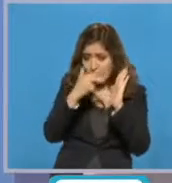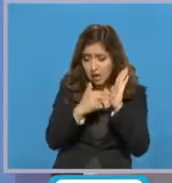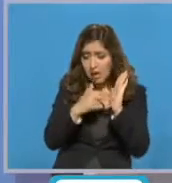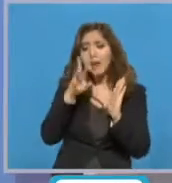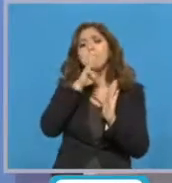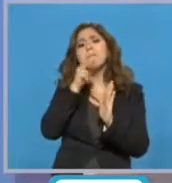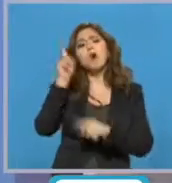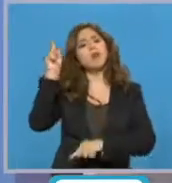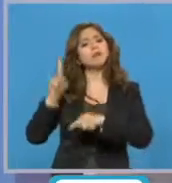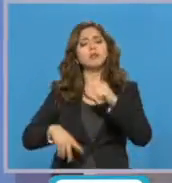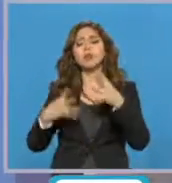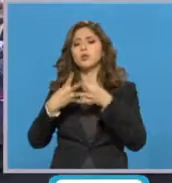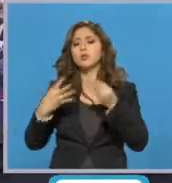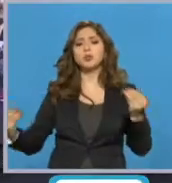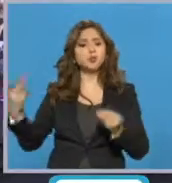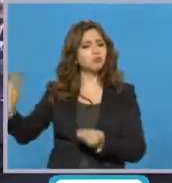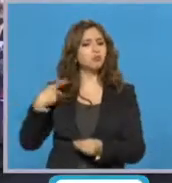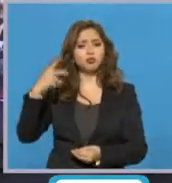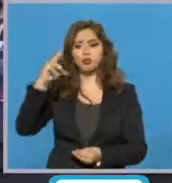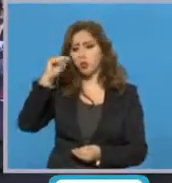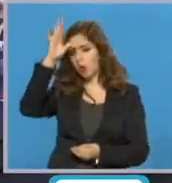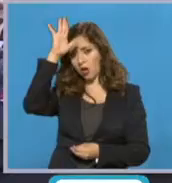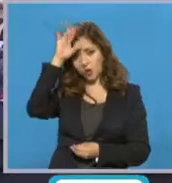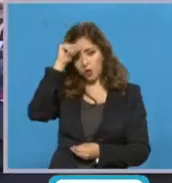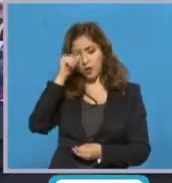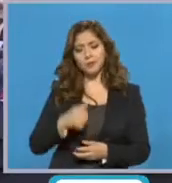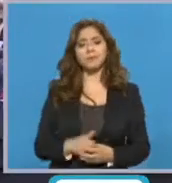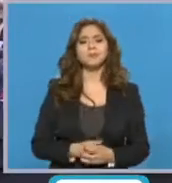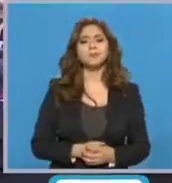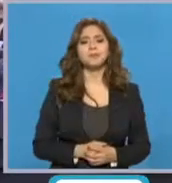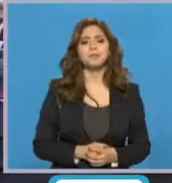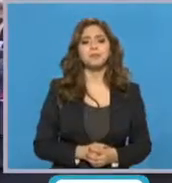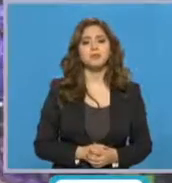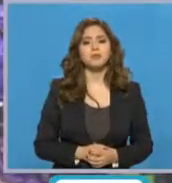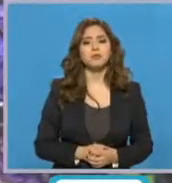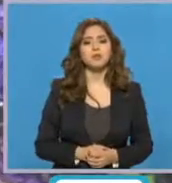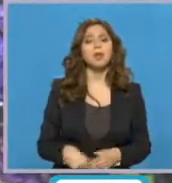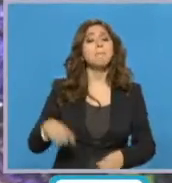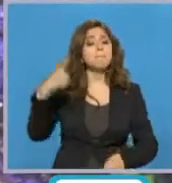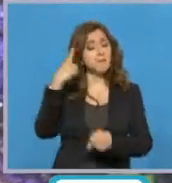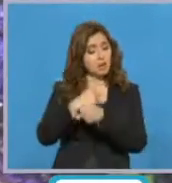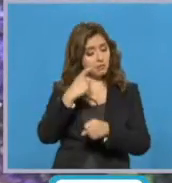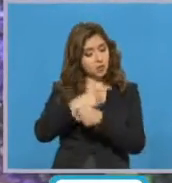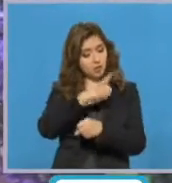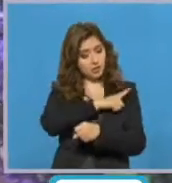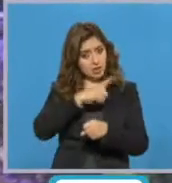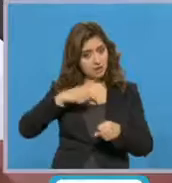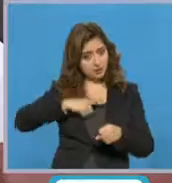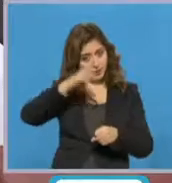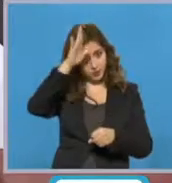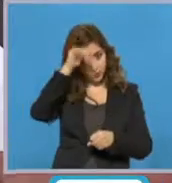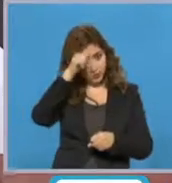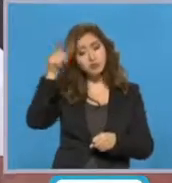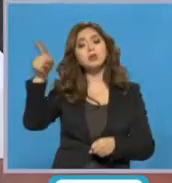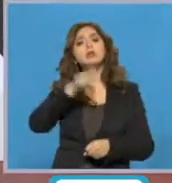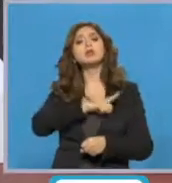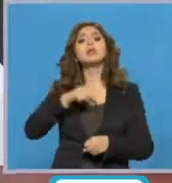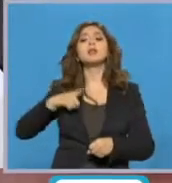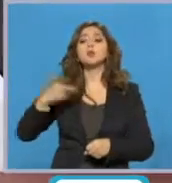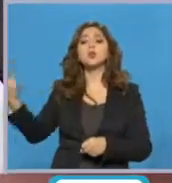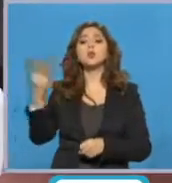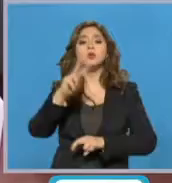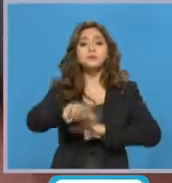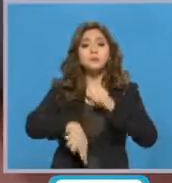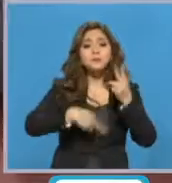se disuelve? Para crearla tiene que darse ese convenio y tiene que registrarse en la delegación política del